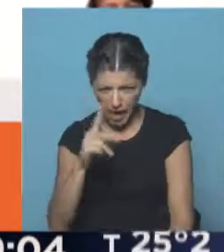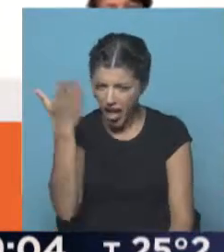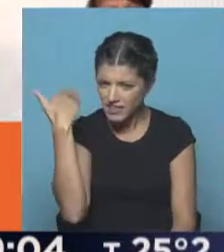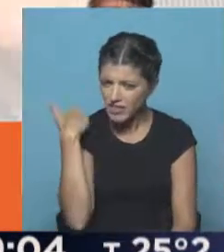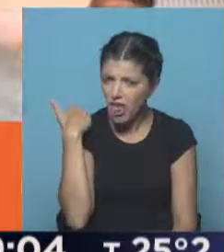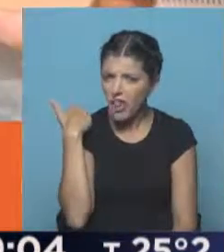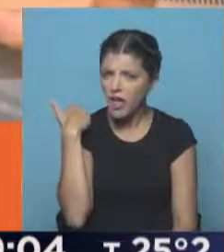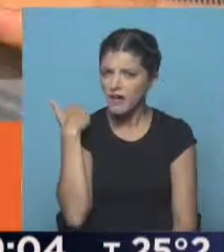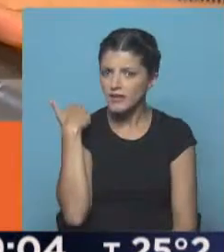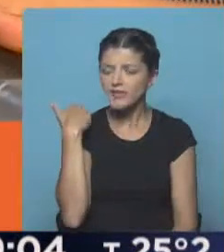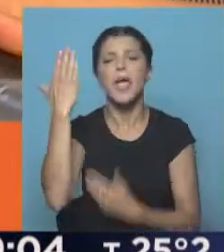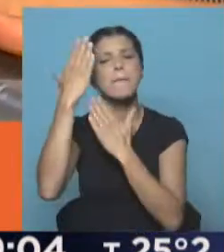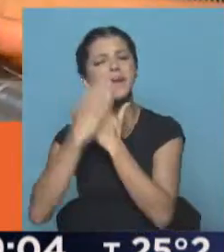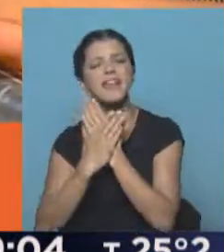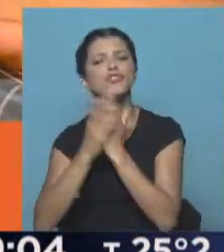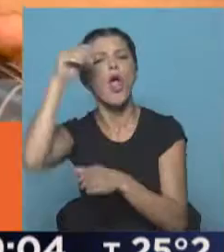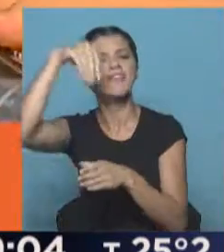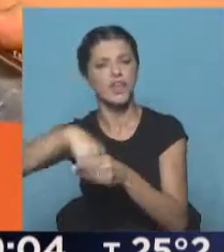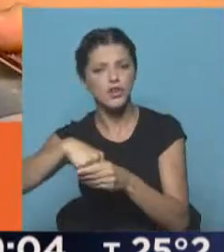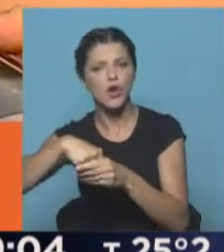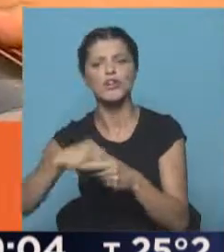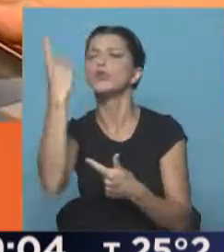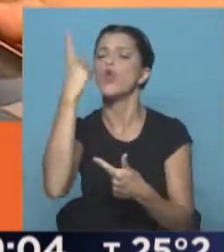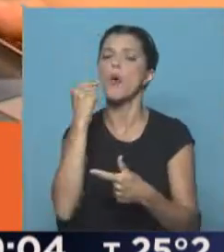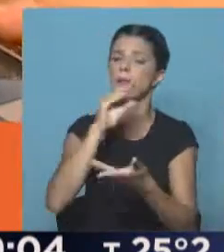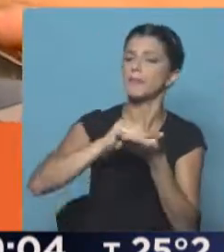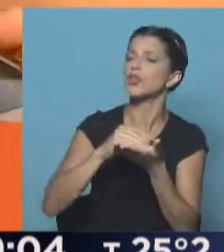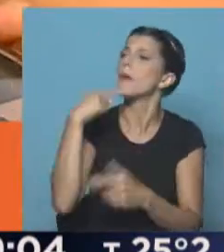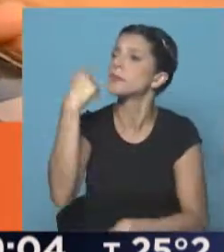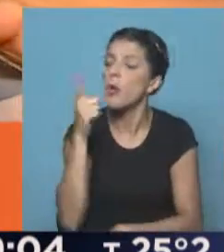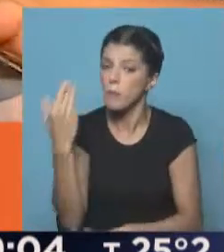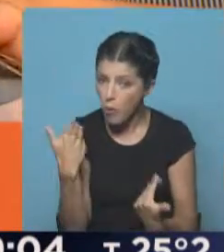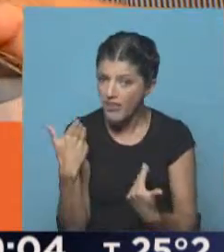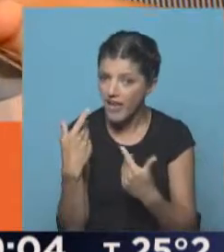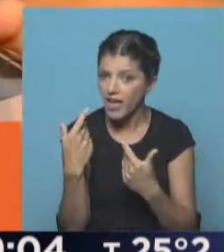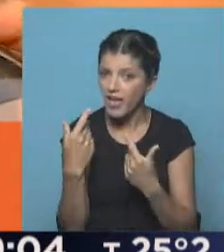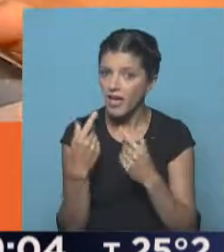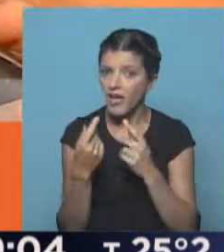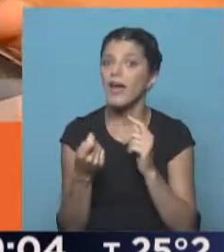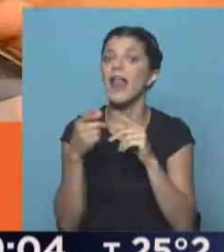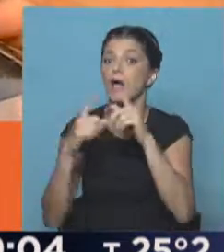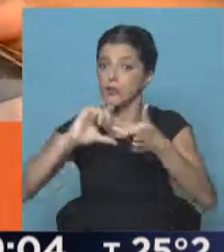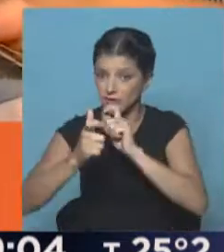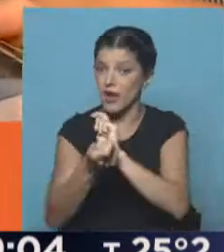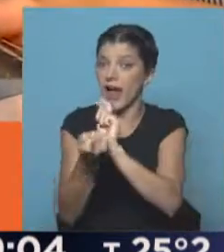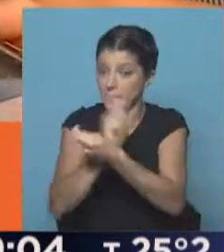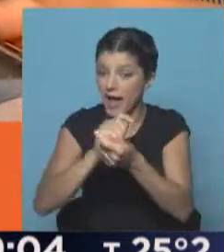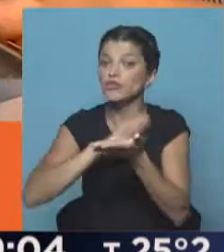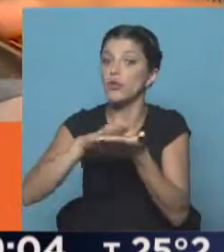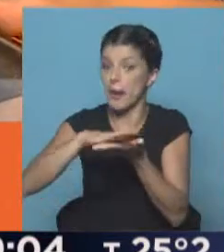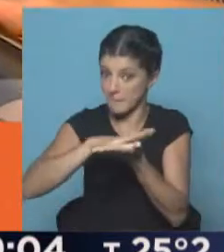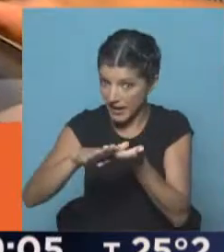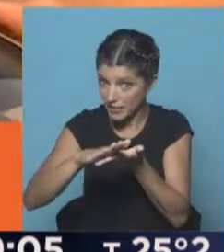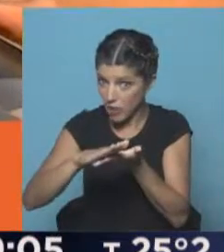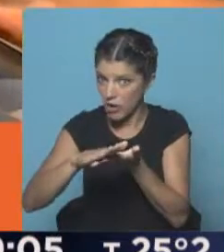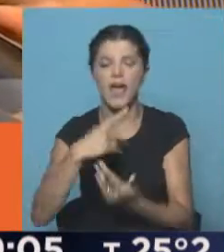cuando estuvo el ministro del Interior y un diputado le dijo si se podía modificar la actualización del mínimo no imponible,